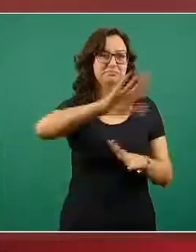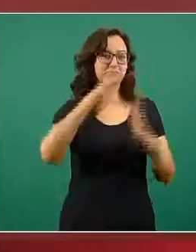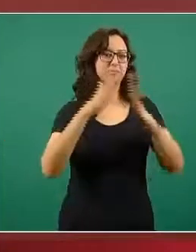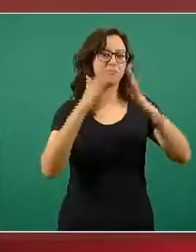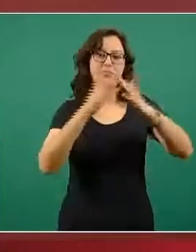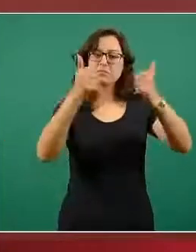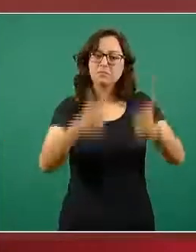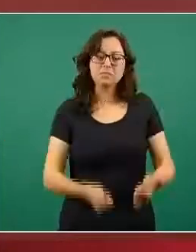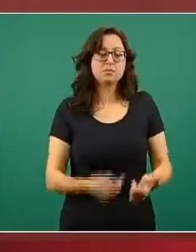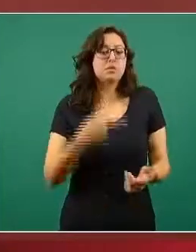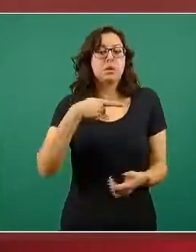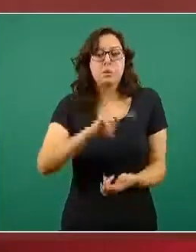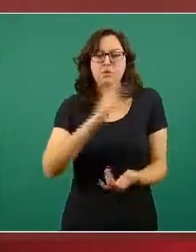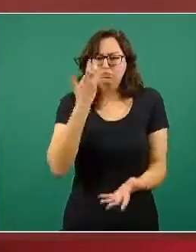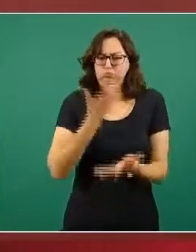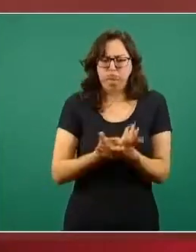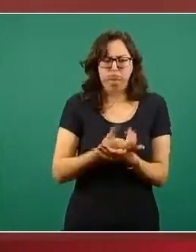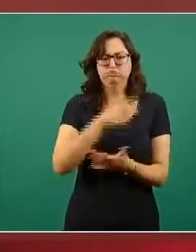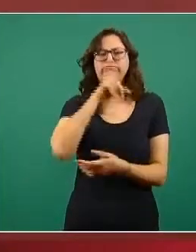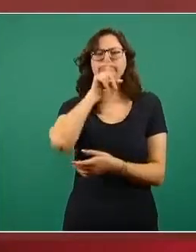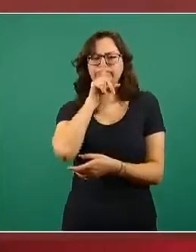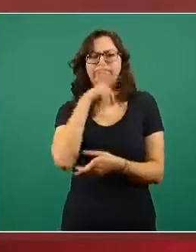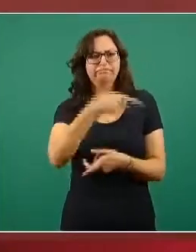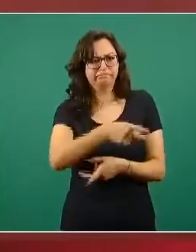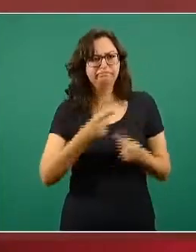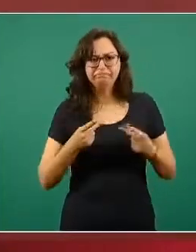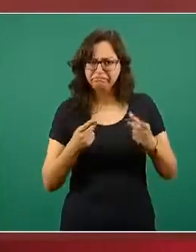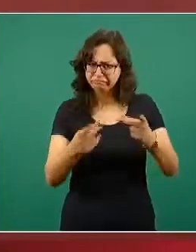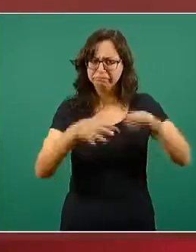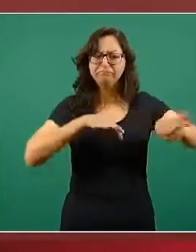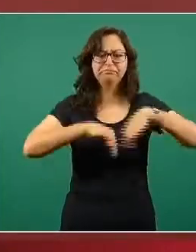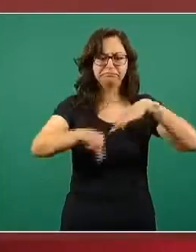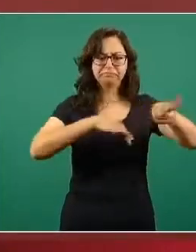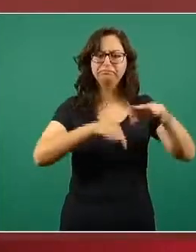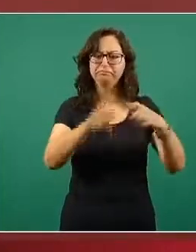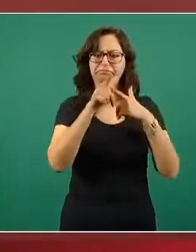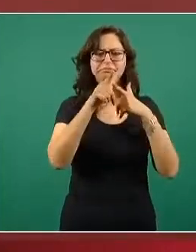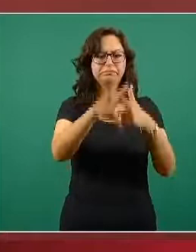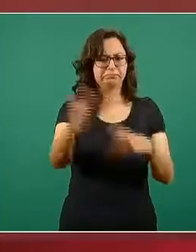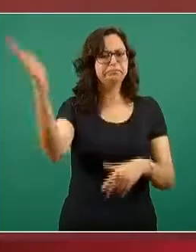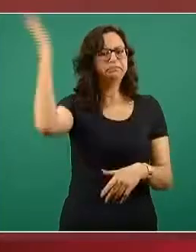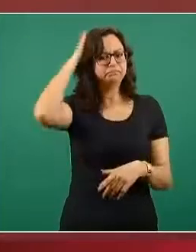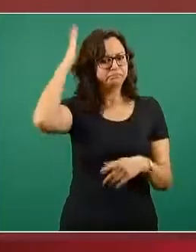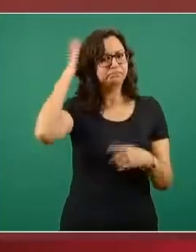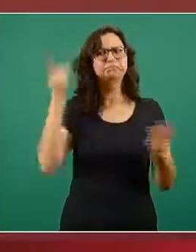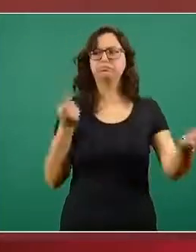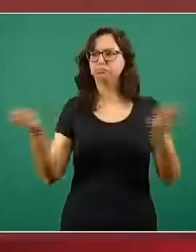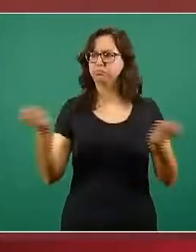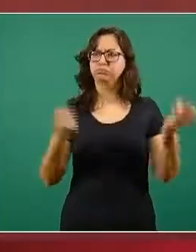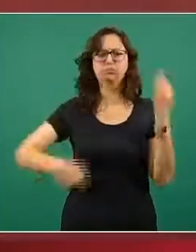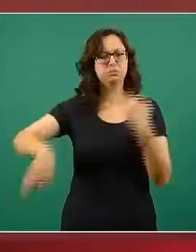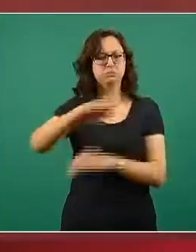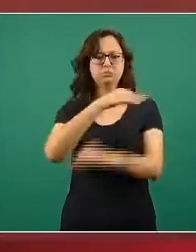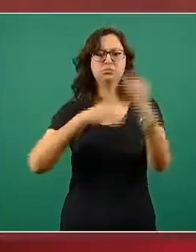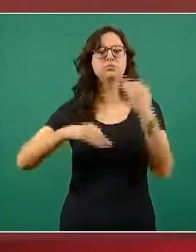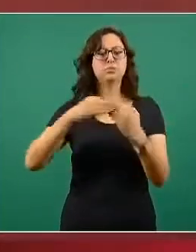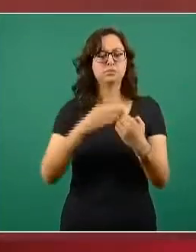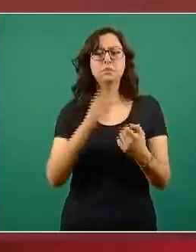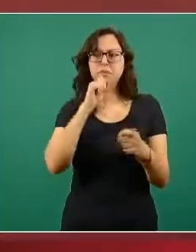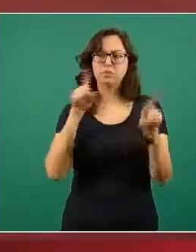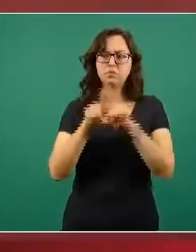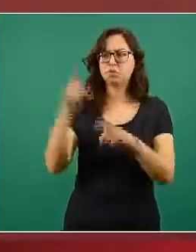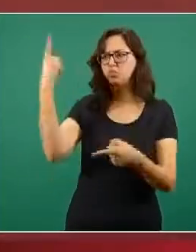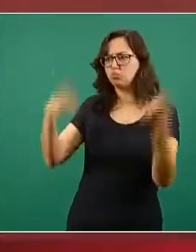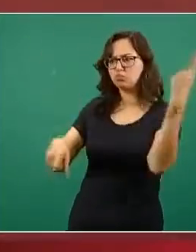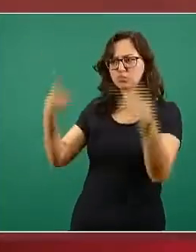muy activo, siguiendo al frente, desde luego, del gobierno de la República y dándonos instrucciones en todos los campos.